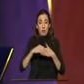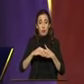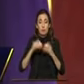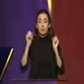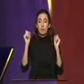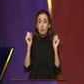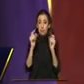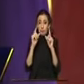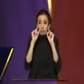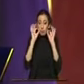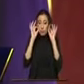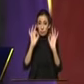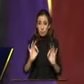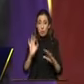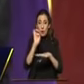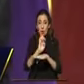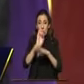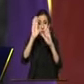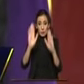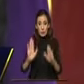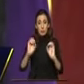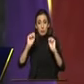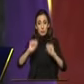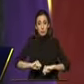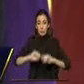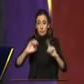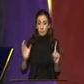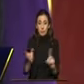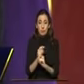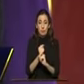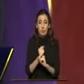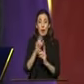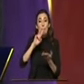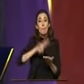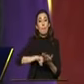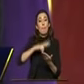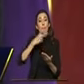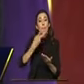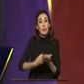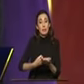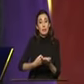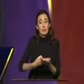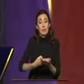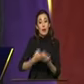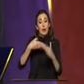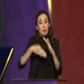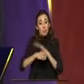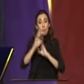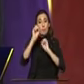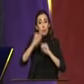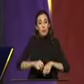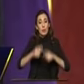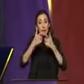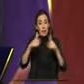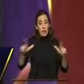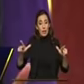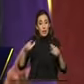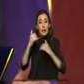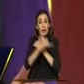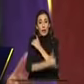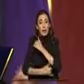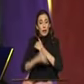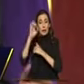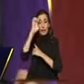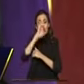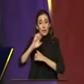los ecuatorianos estaremos exentos de los requerimientos de la visa Schengen para ingresar a la Unión Europea y los países del EFTA, una gestión